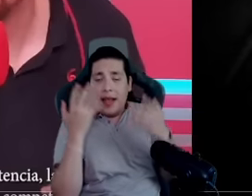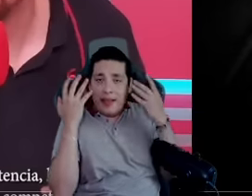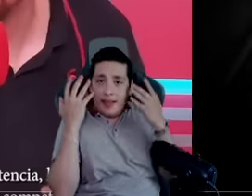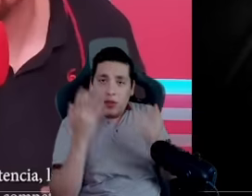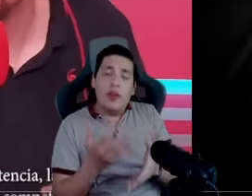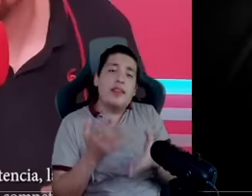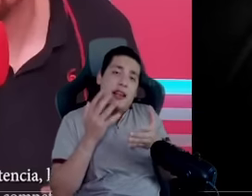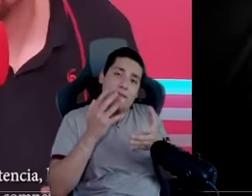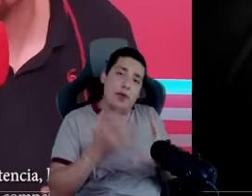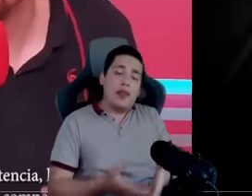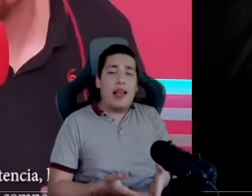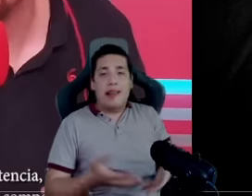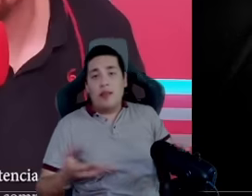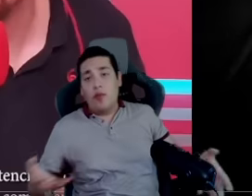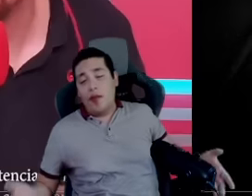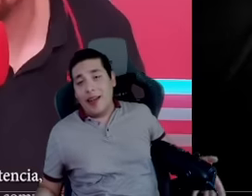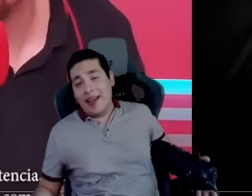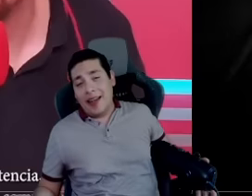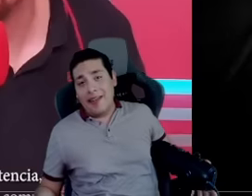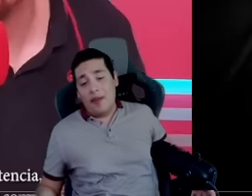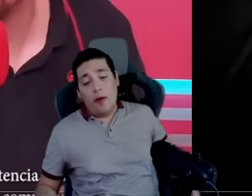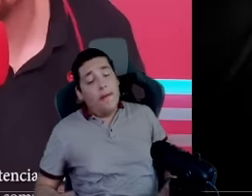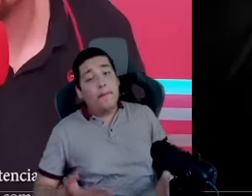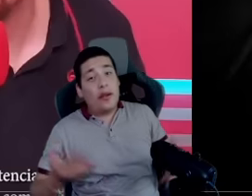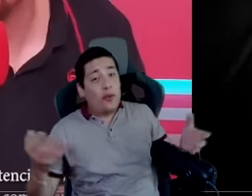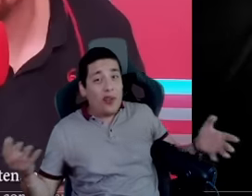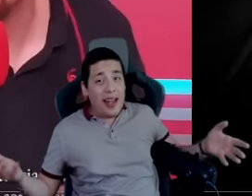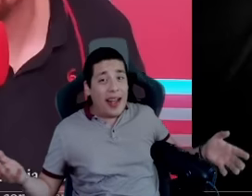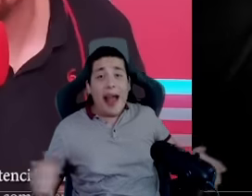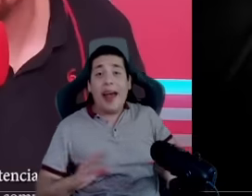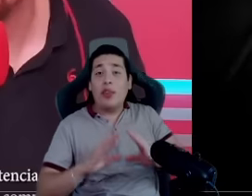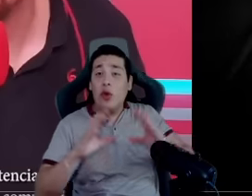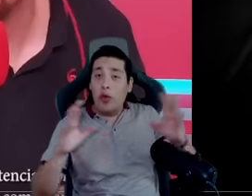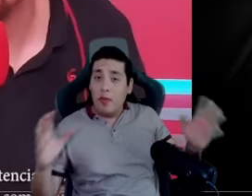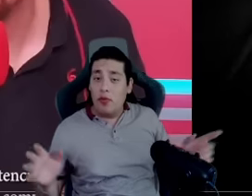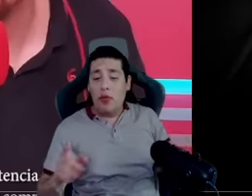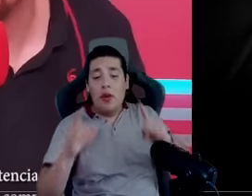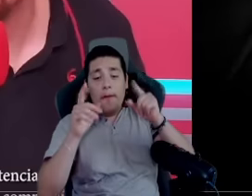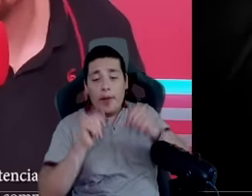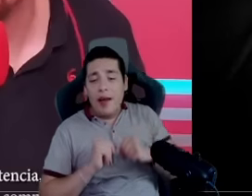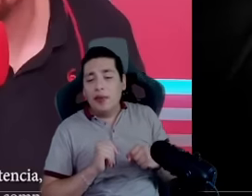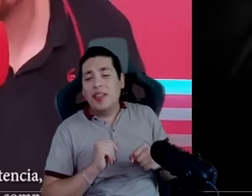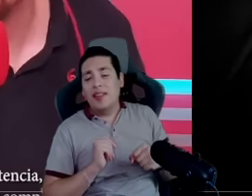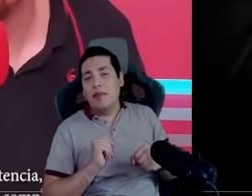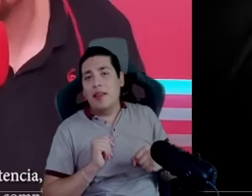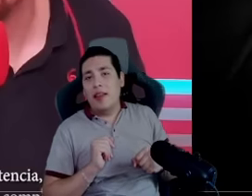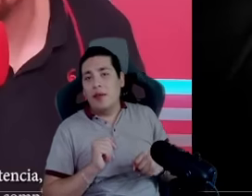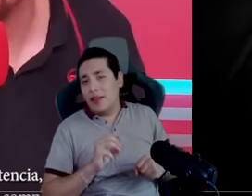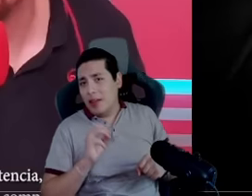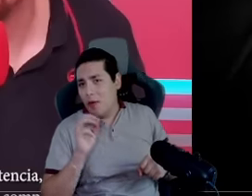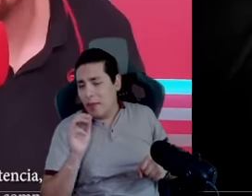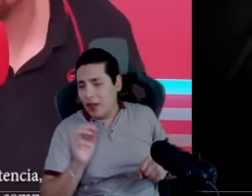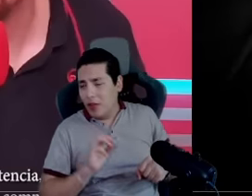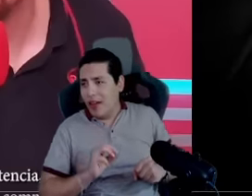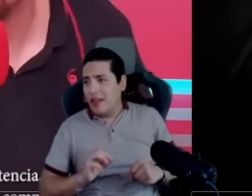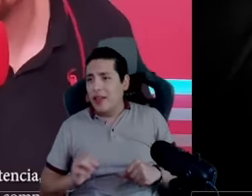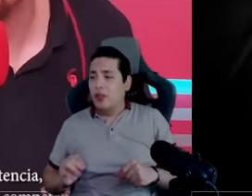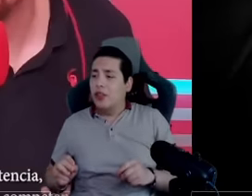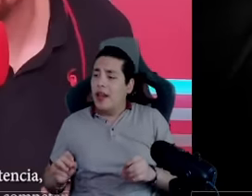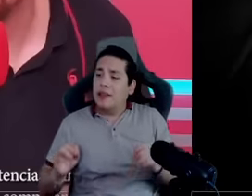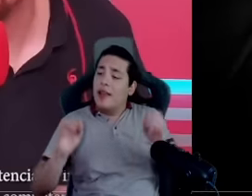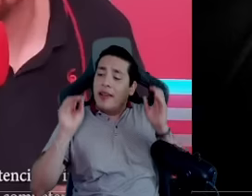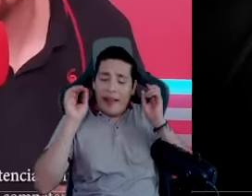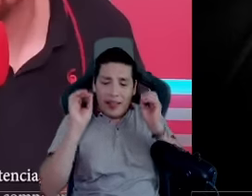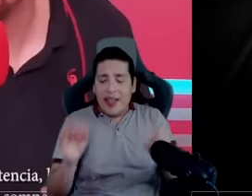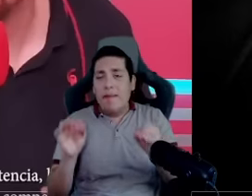esto en sectores tan importantes como el energético perjudica a todo el mundo veamos Este vídeo que se compartió